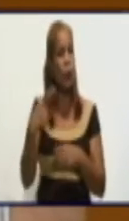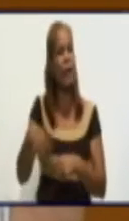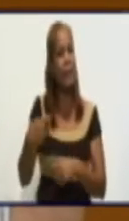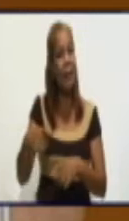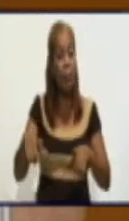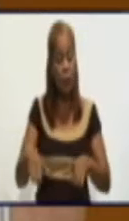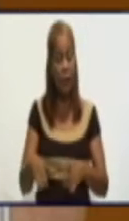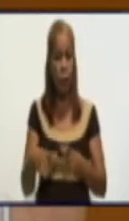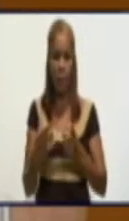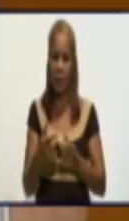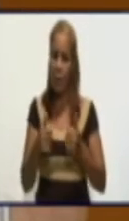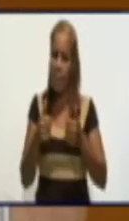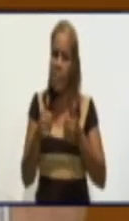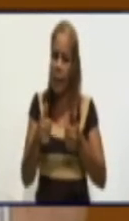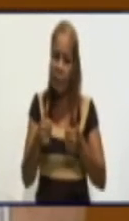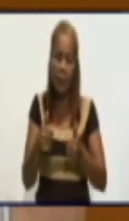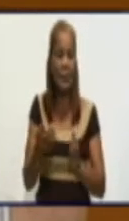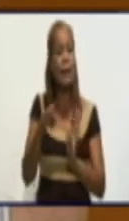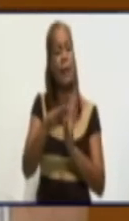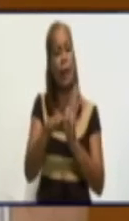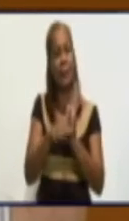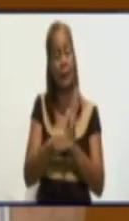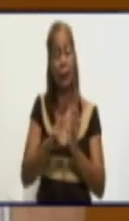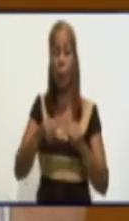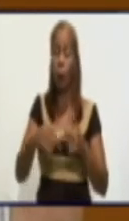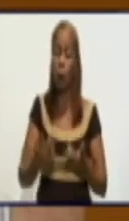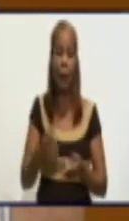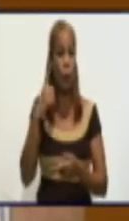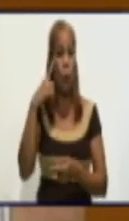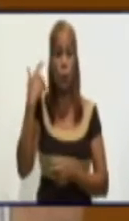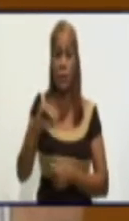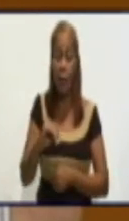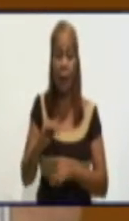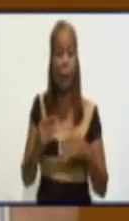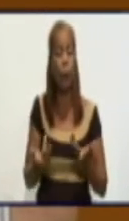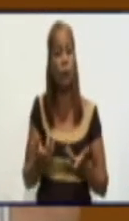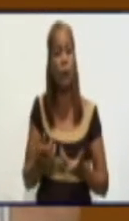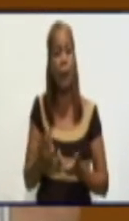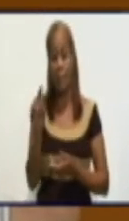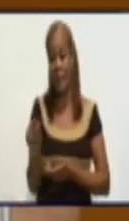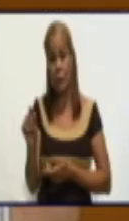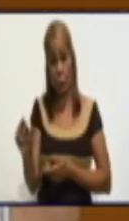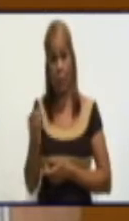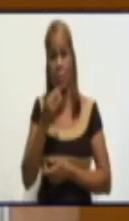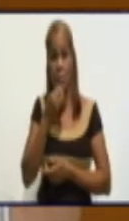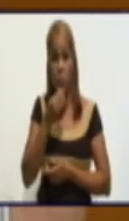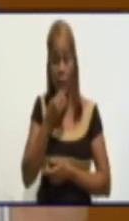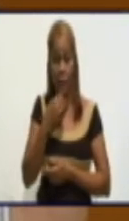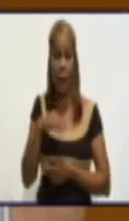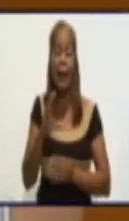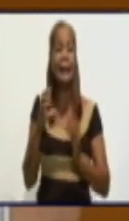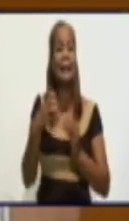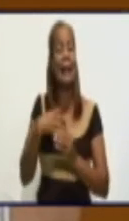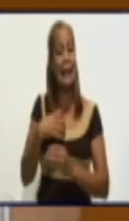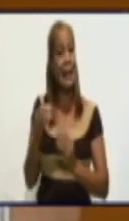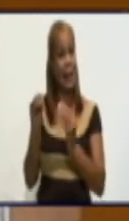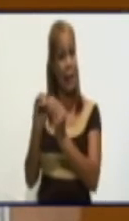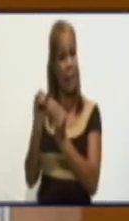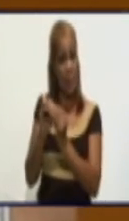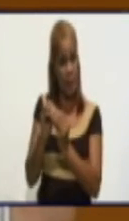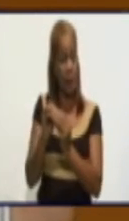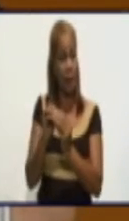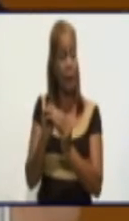las medidas porque no sabemos cuál es la persona que puede portar el virus una porque puede ser un portador asintomático